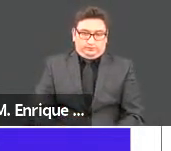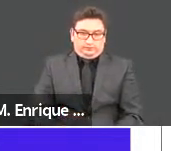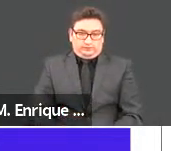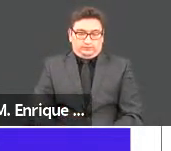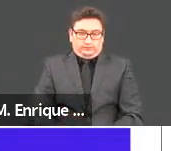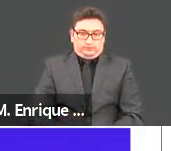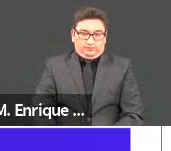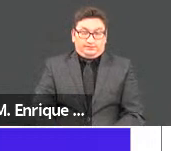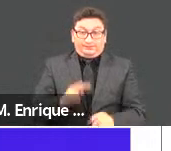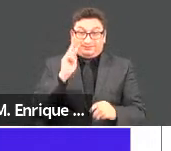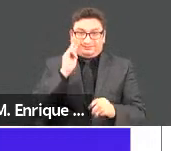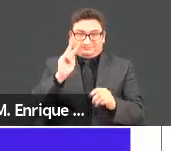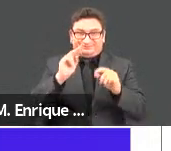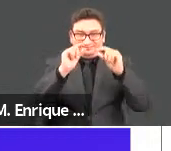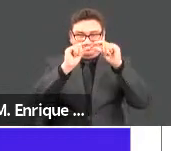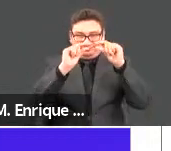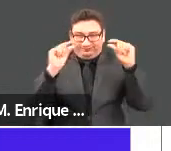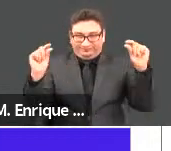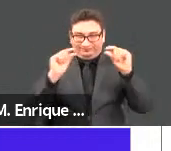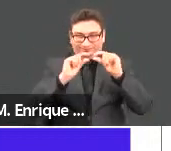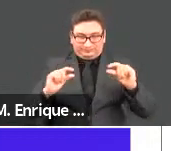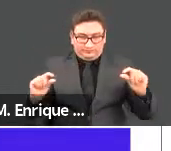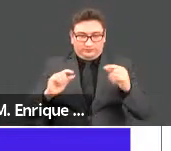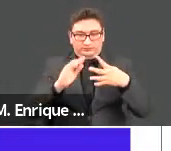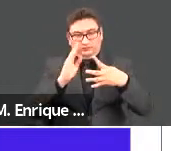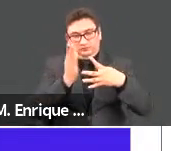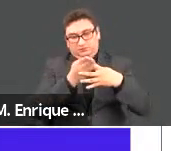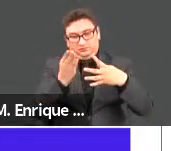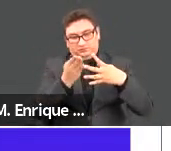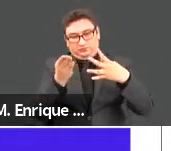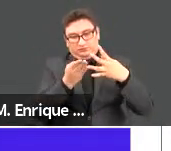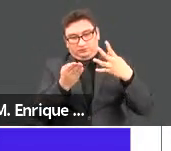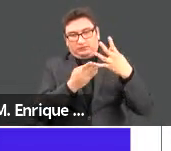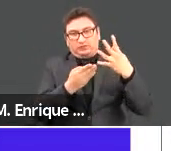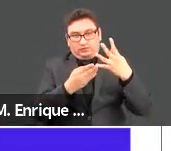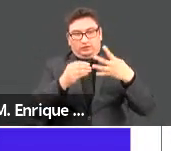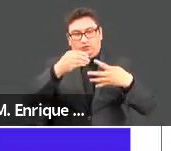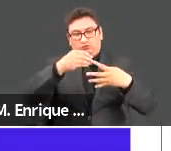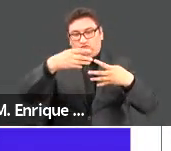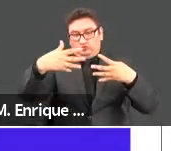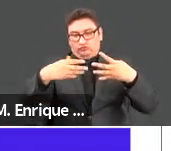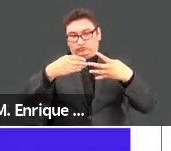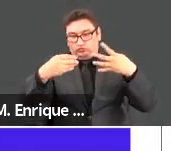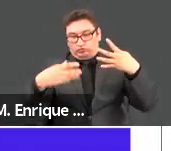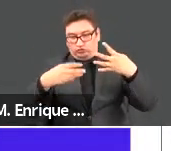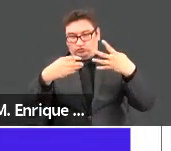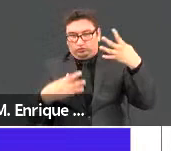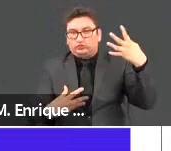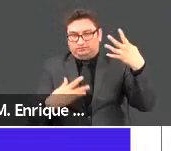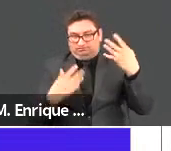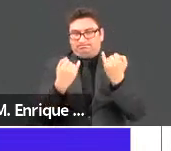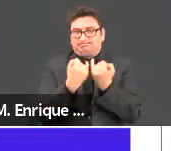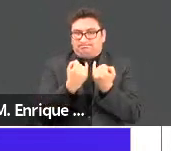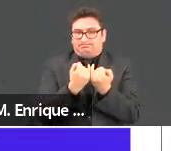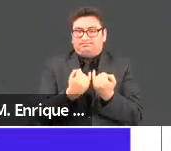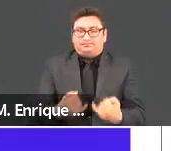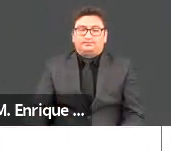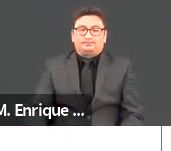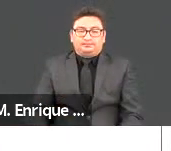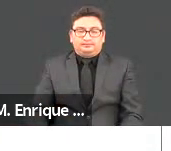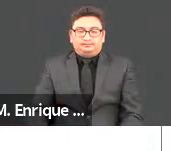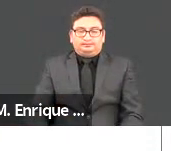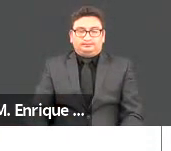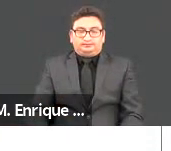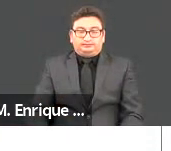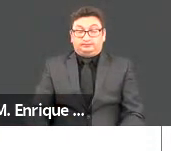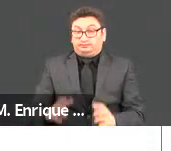Y en cada una de estas partes tienen secciones y subsecciones. Bien, dicho lo